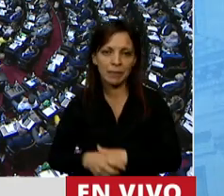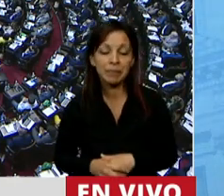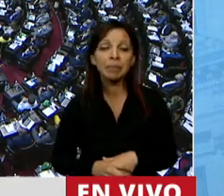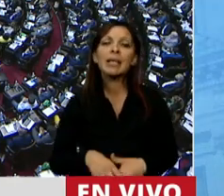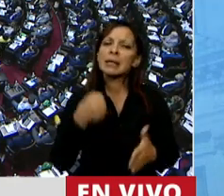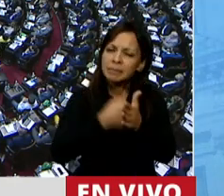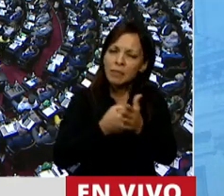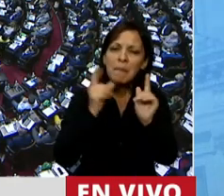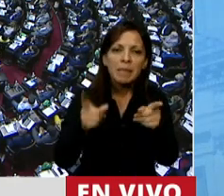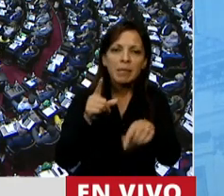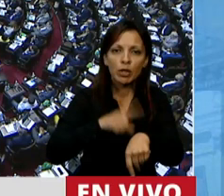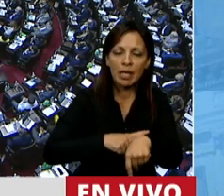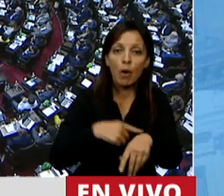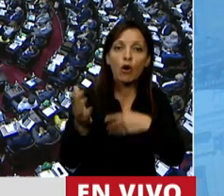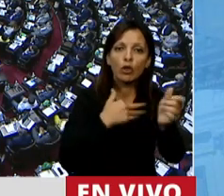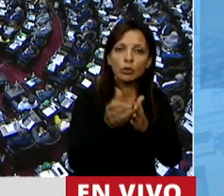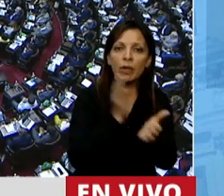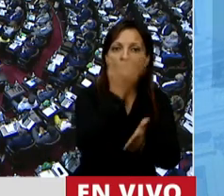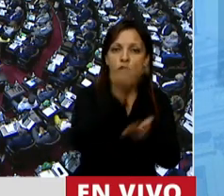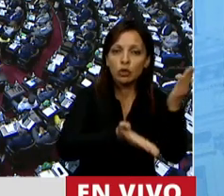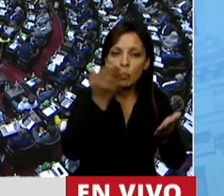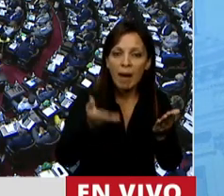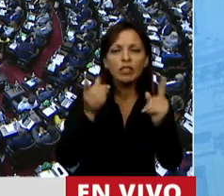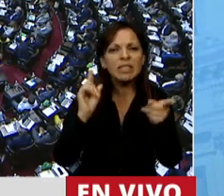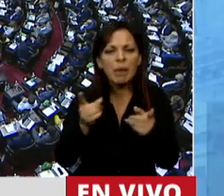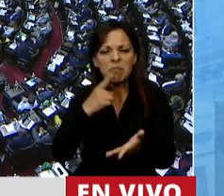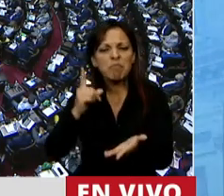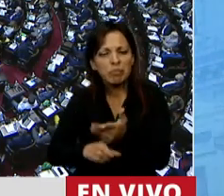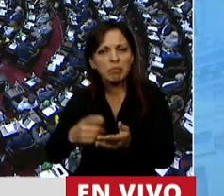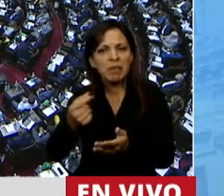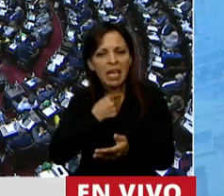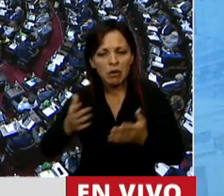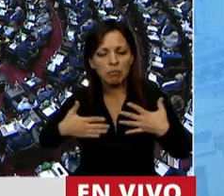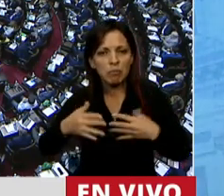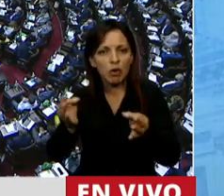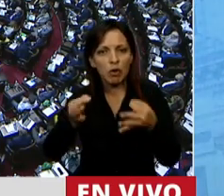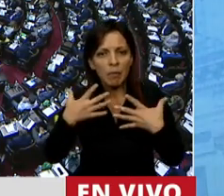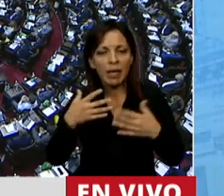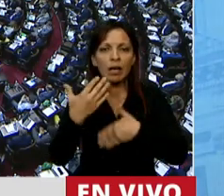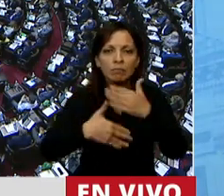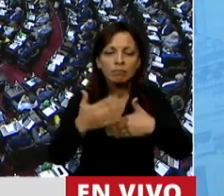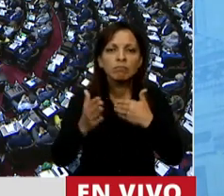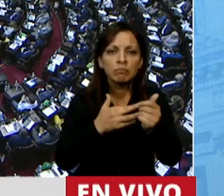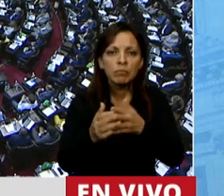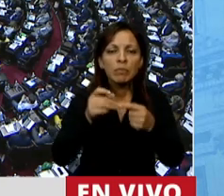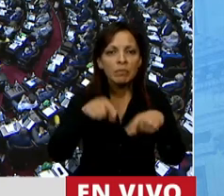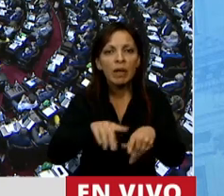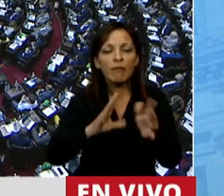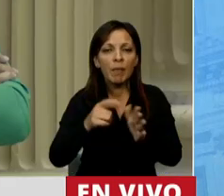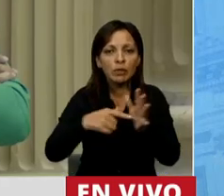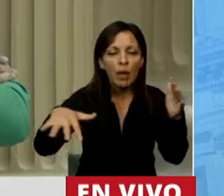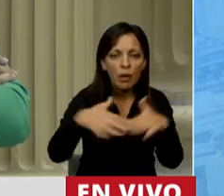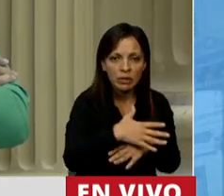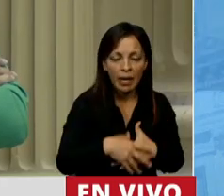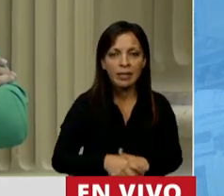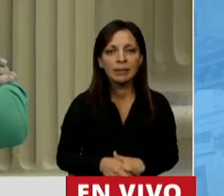peleamos al mismo tiempo por la construcción de los derechos humanos y por el deseo y por nuestros cuerpos construyendo la cultura del under en los sótanos de la ciudad de Buenos